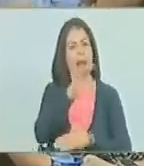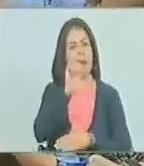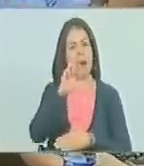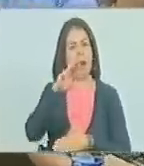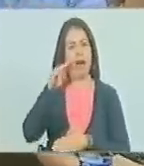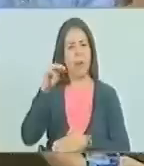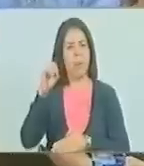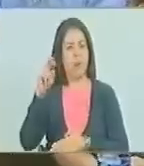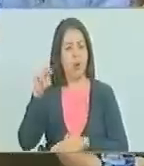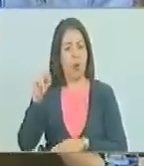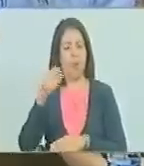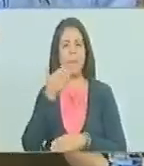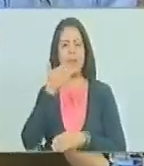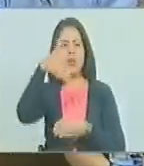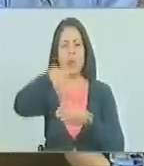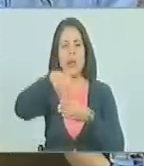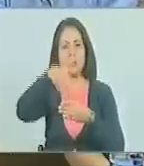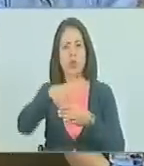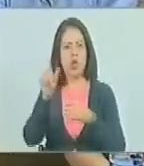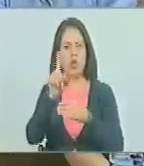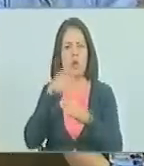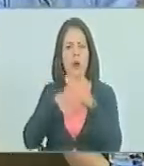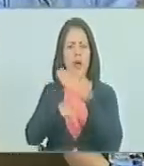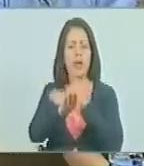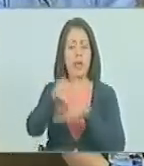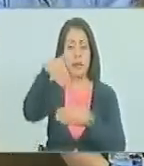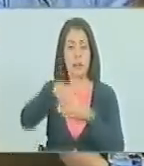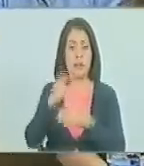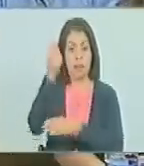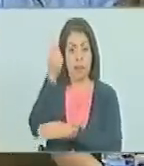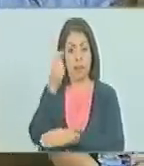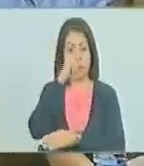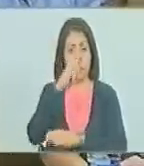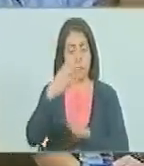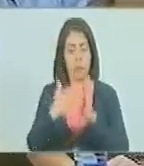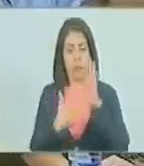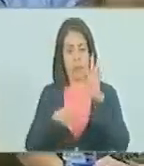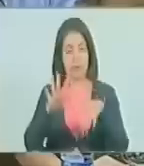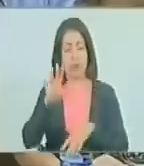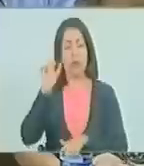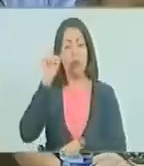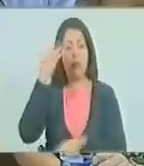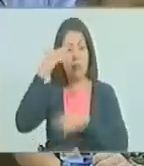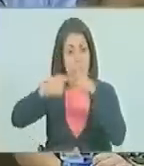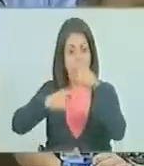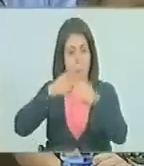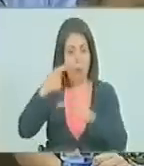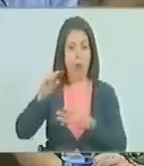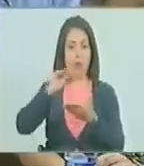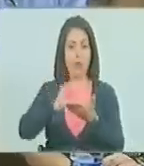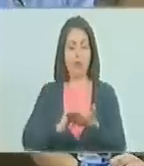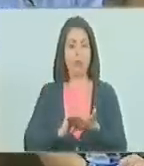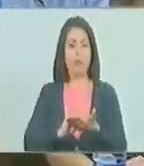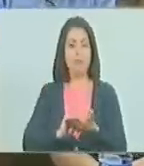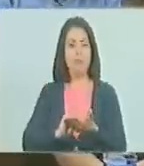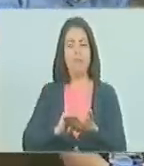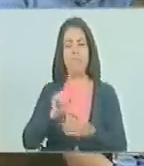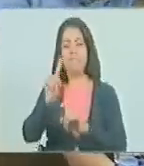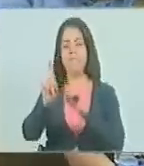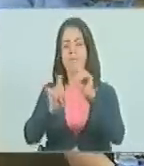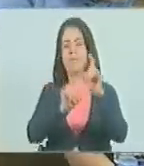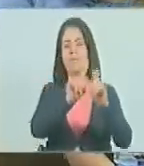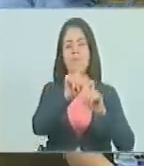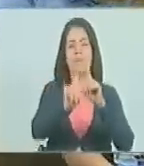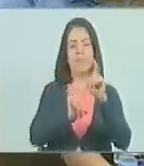pidiendo abstención en las elecciones parlamentarias del 2005 y en las posteriores, escudriñando el